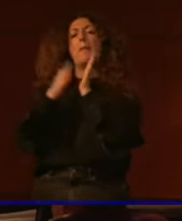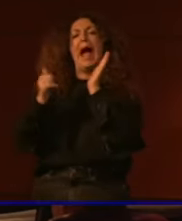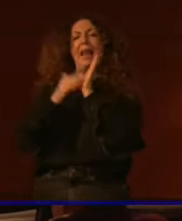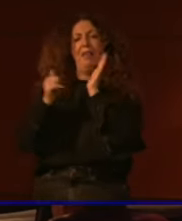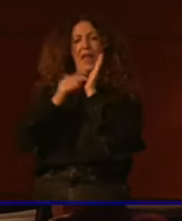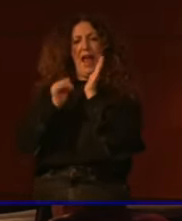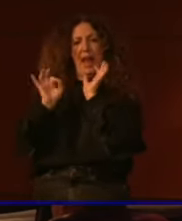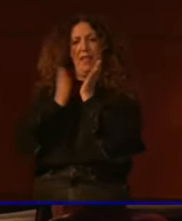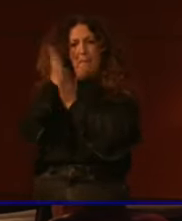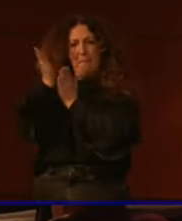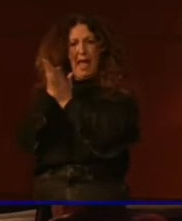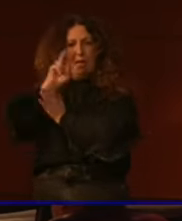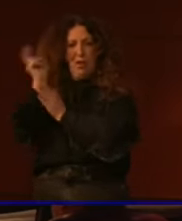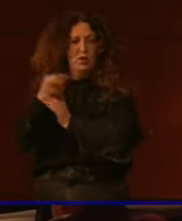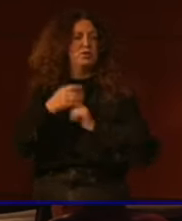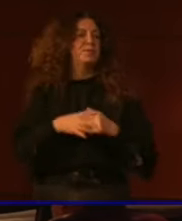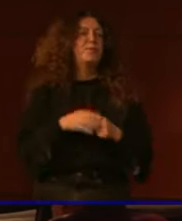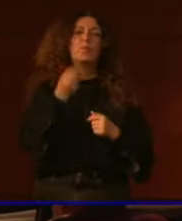días.